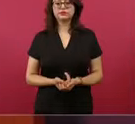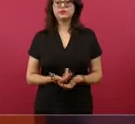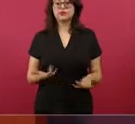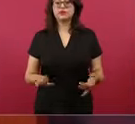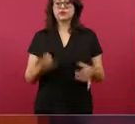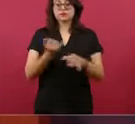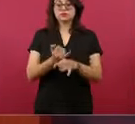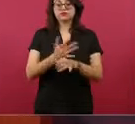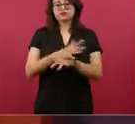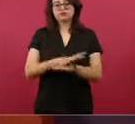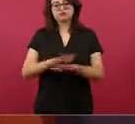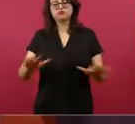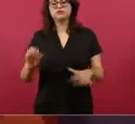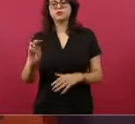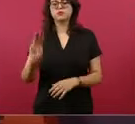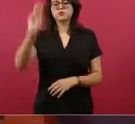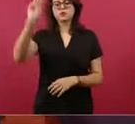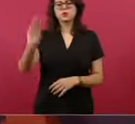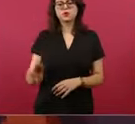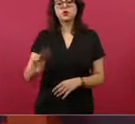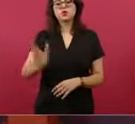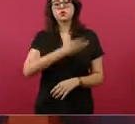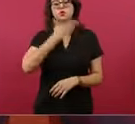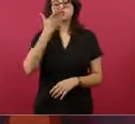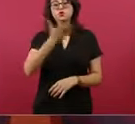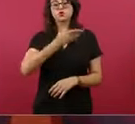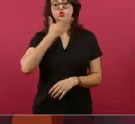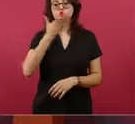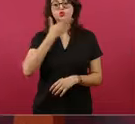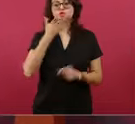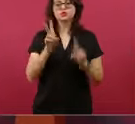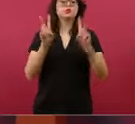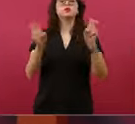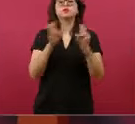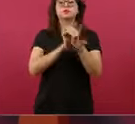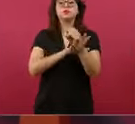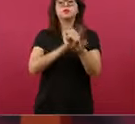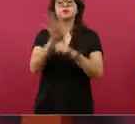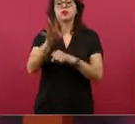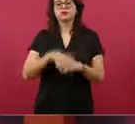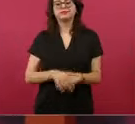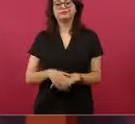en las mentiras de la semana, sin dejar de